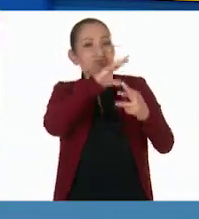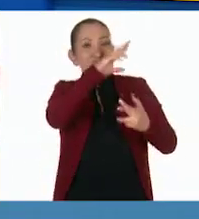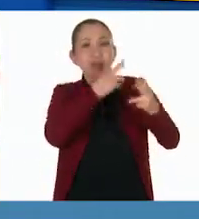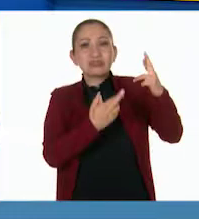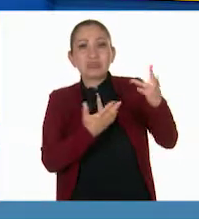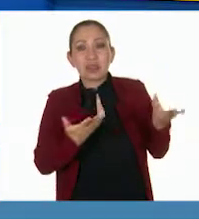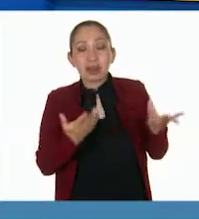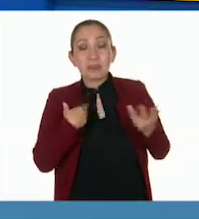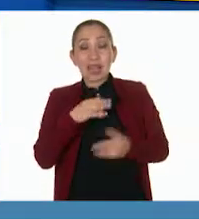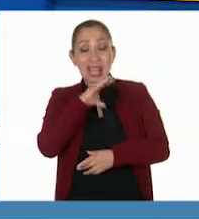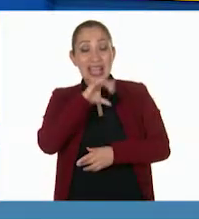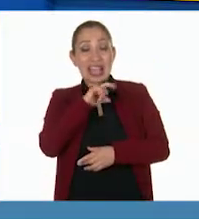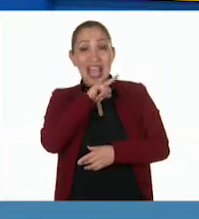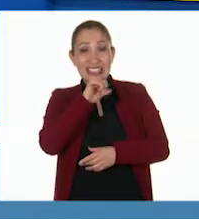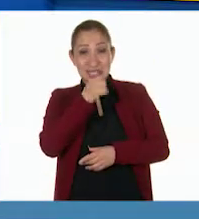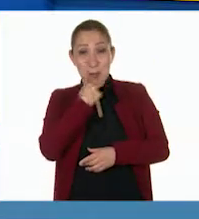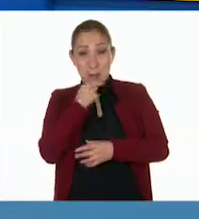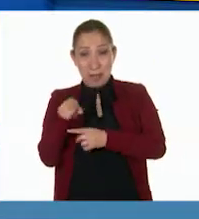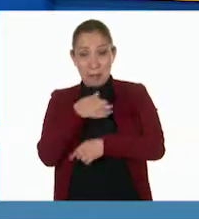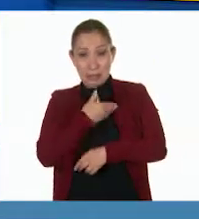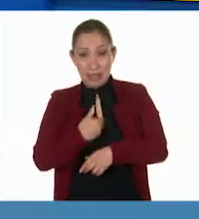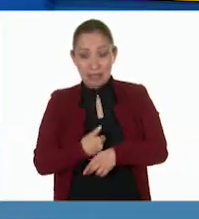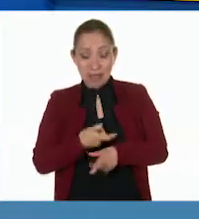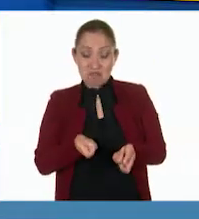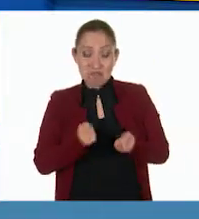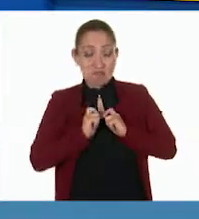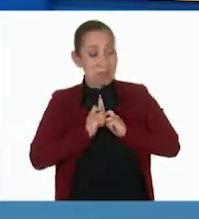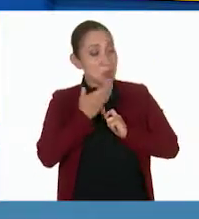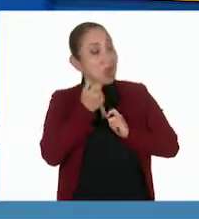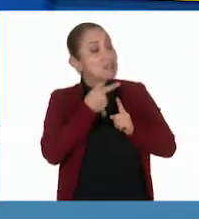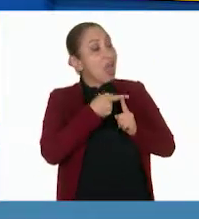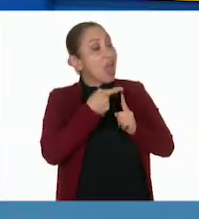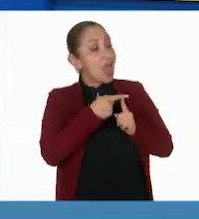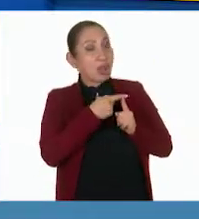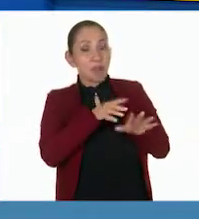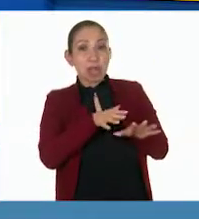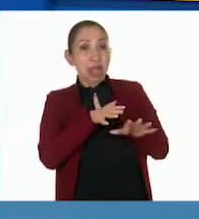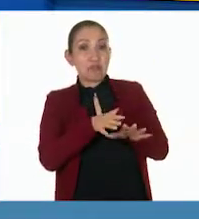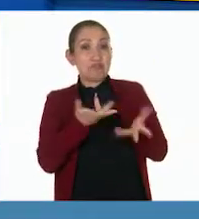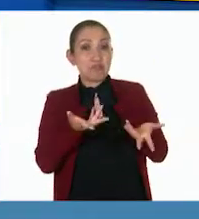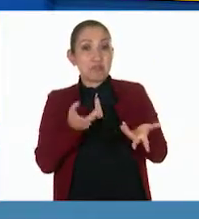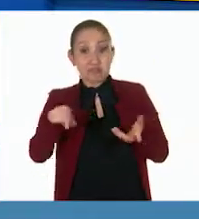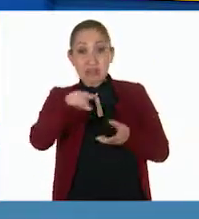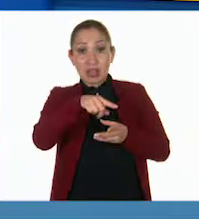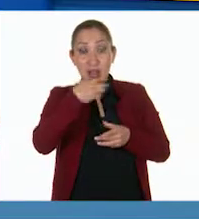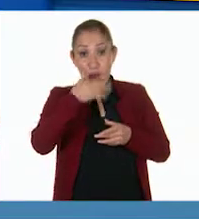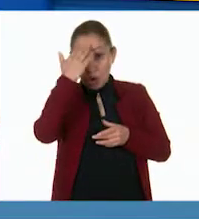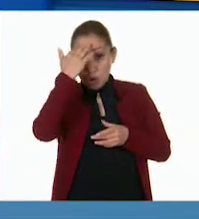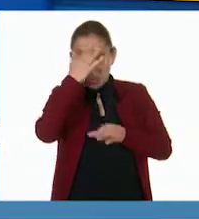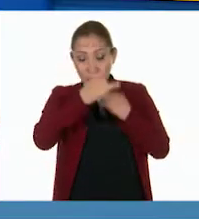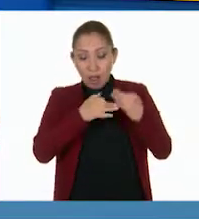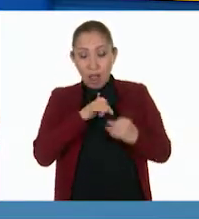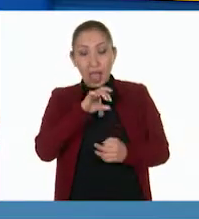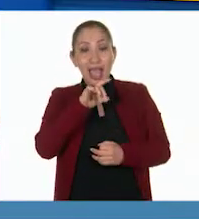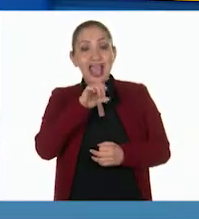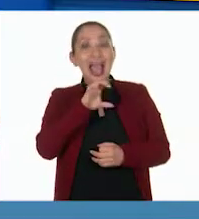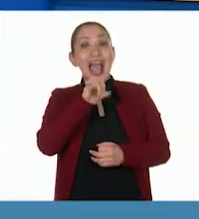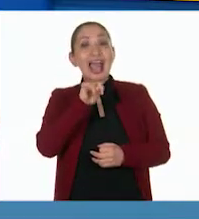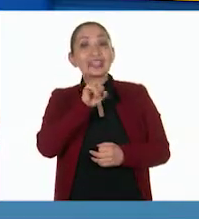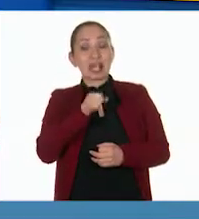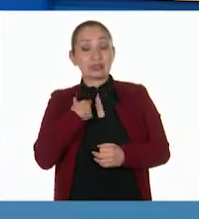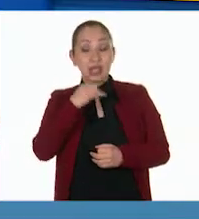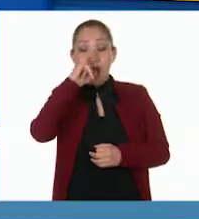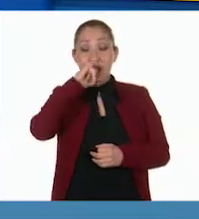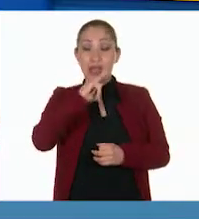que fue Calles quien ocupó ese puesto. Ante la falta de un caudillo con carisma y presencia nacional, a Calles se le conoció como